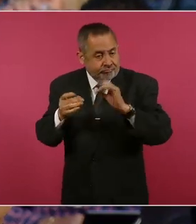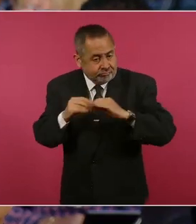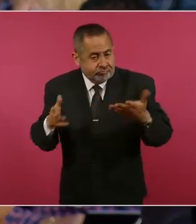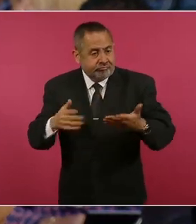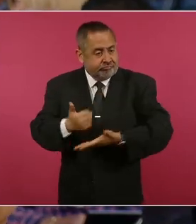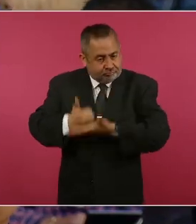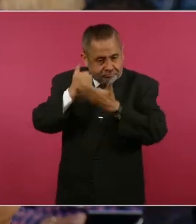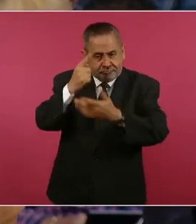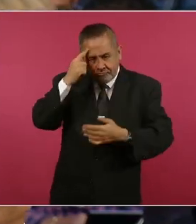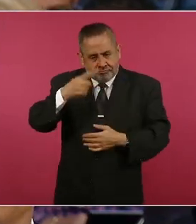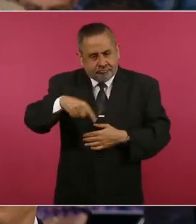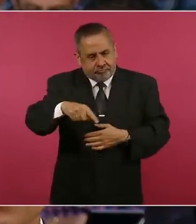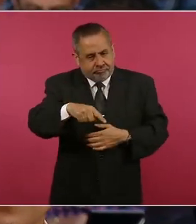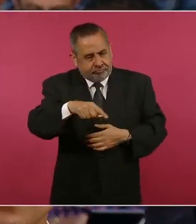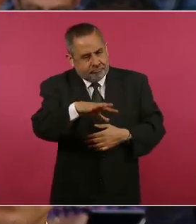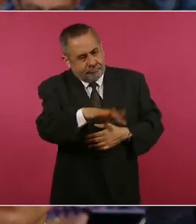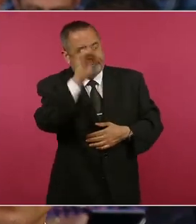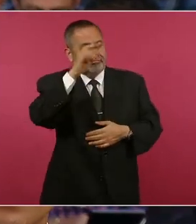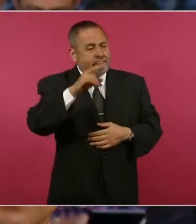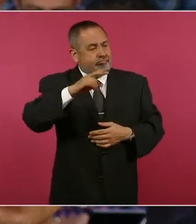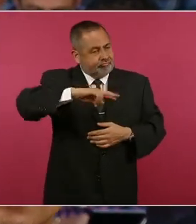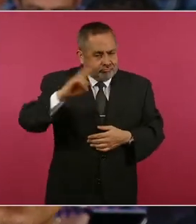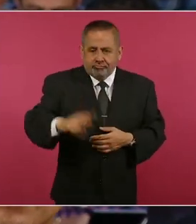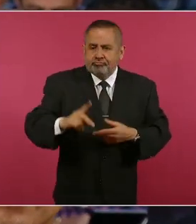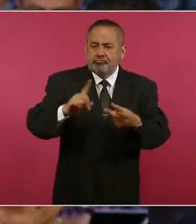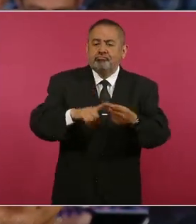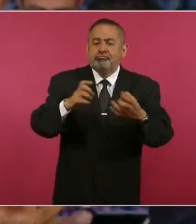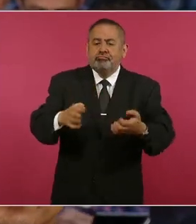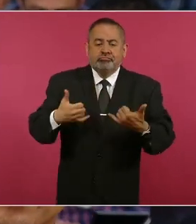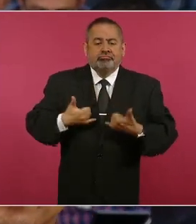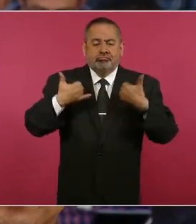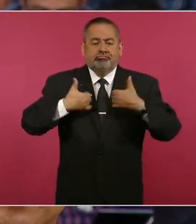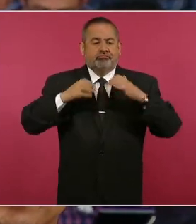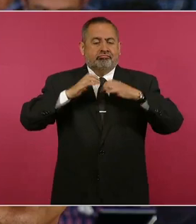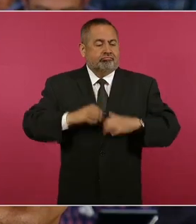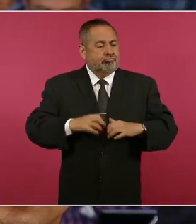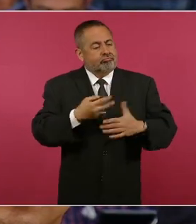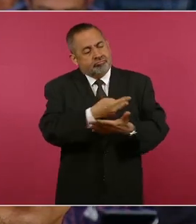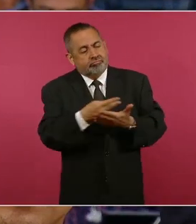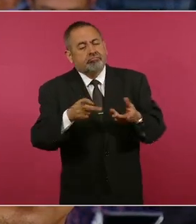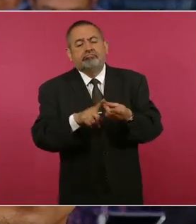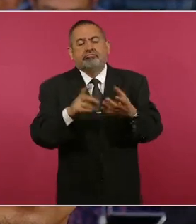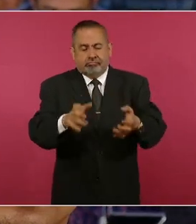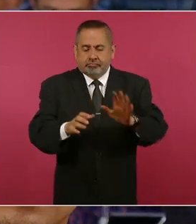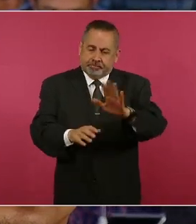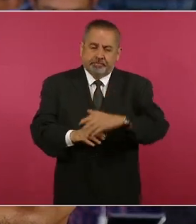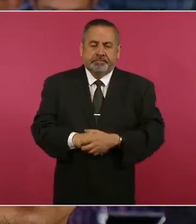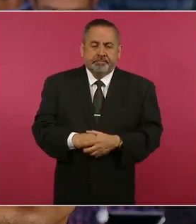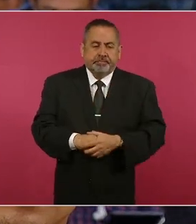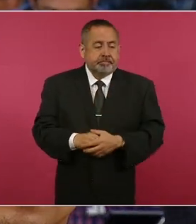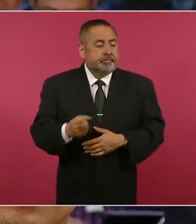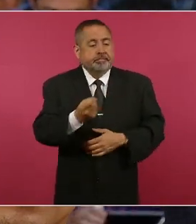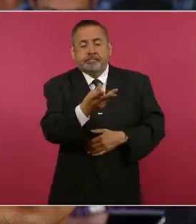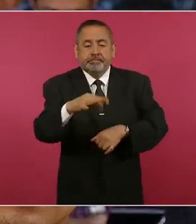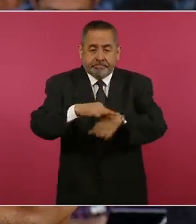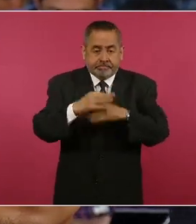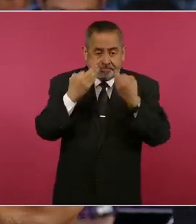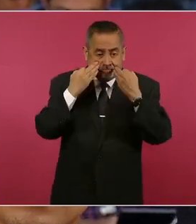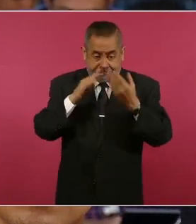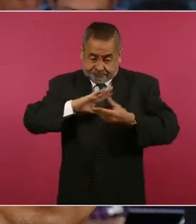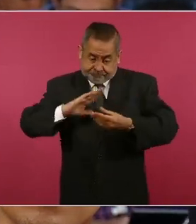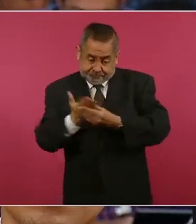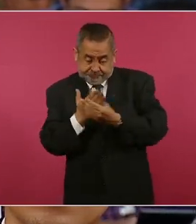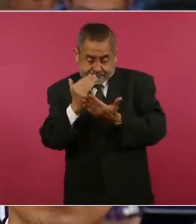para encontrar, pues, la verdad de dónde están los jóvenes o qué hicieron con ellos. De acuerdo con testimonios y elementos de pruebas que se incluyen